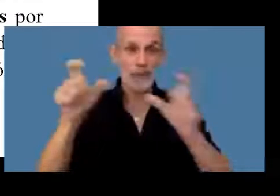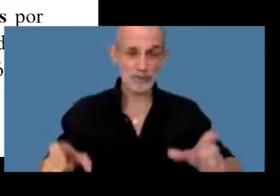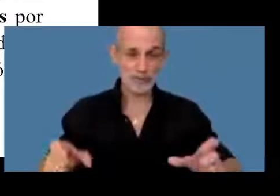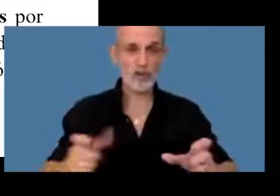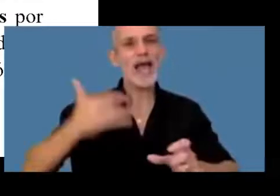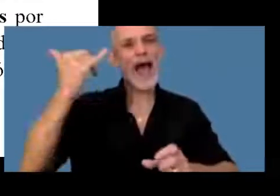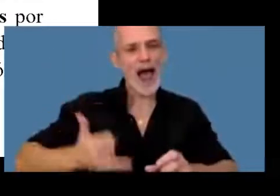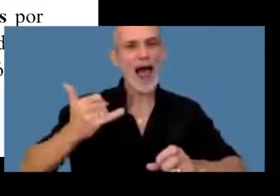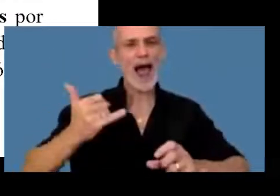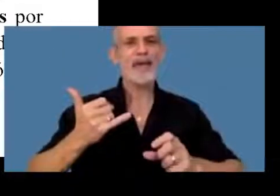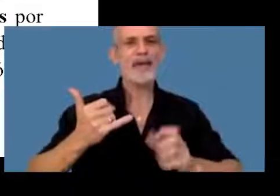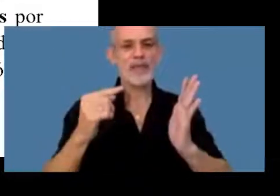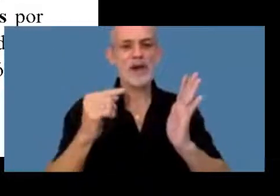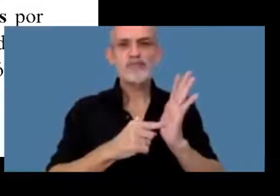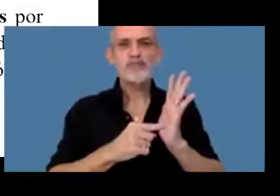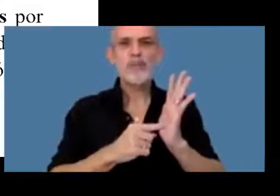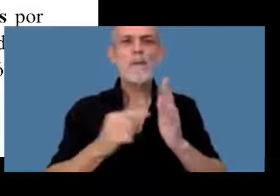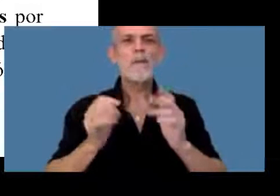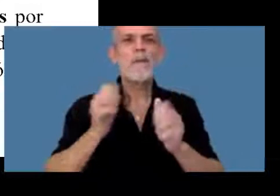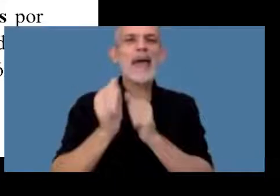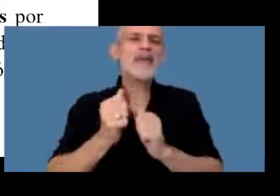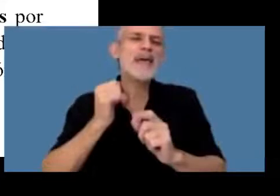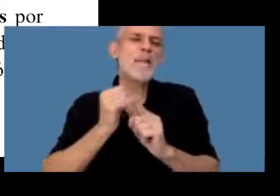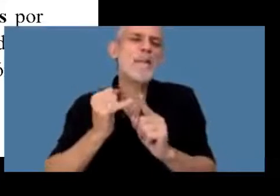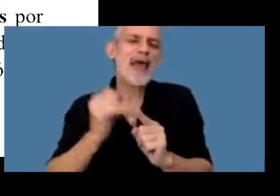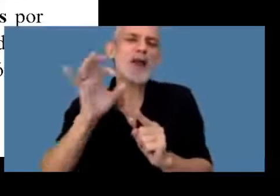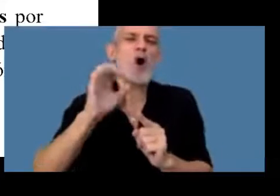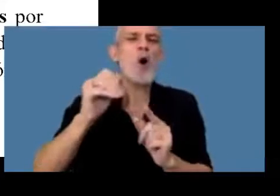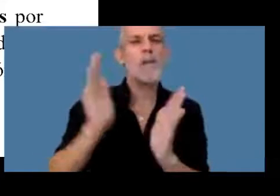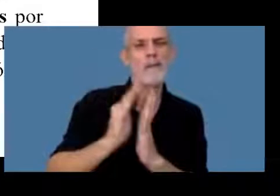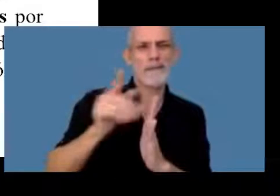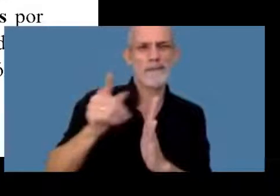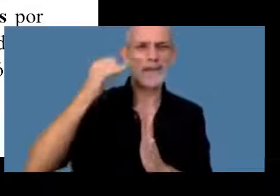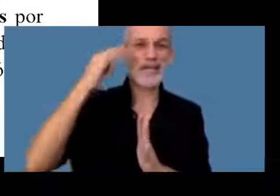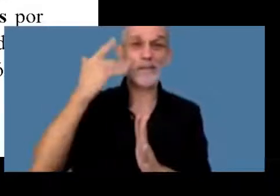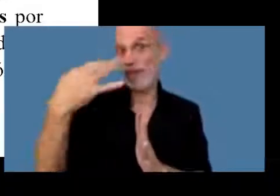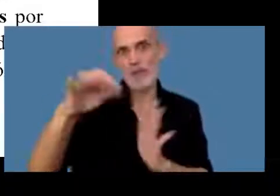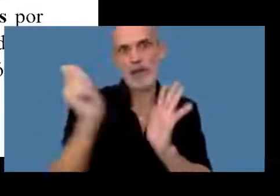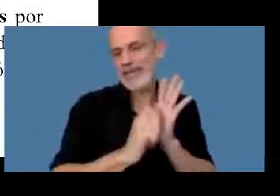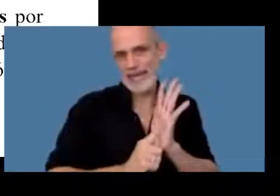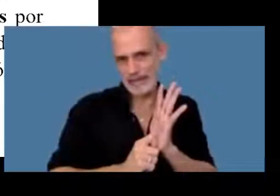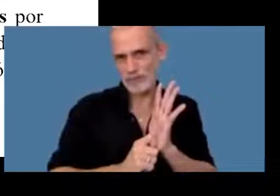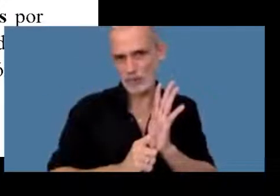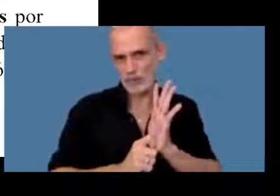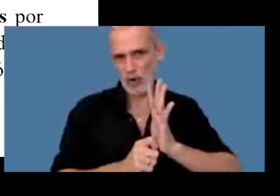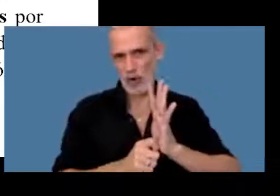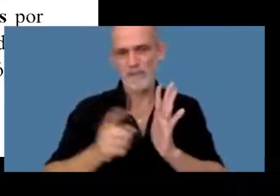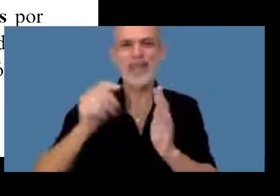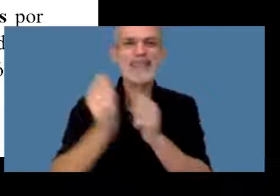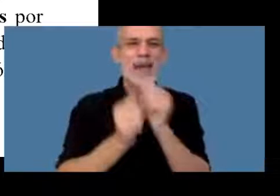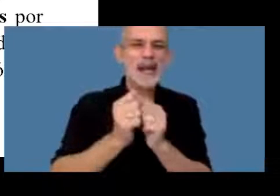la condición de micro o pequeña empresa, con lo cual tienen que estar inscritas en el registro de empresas